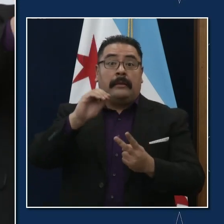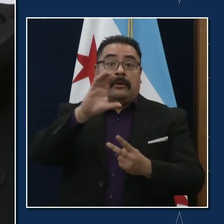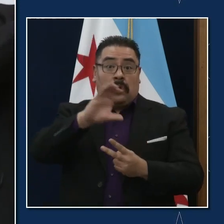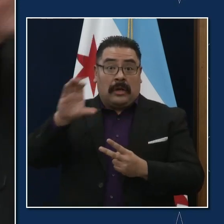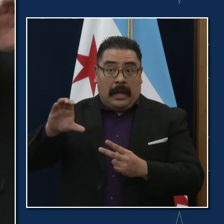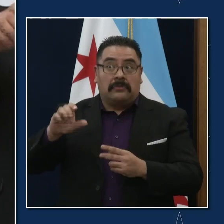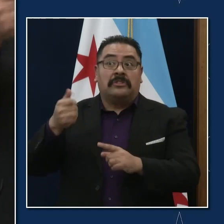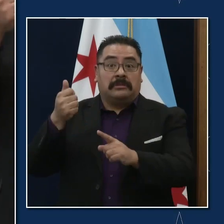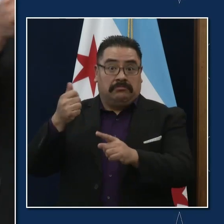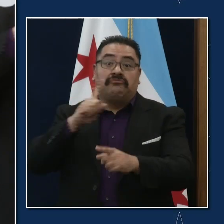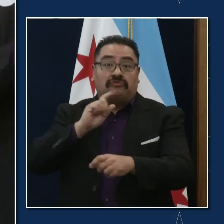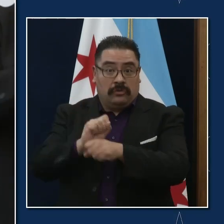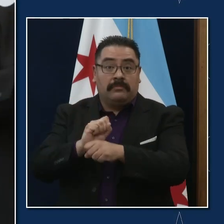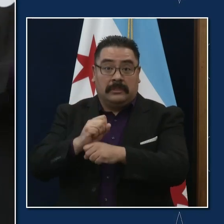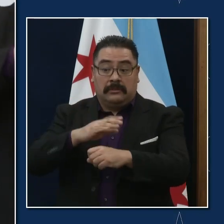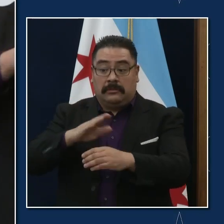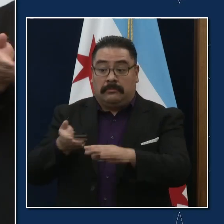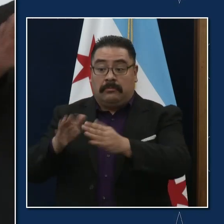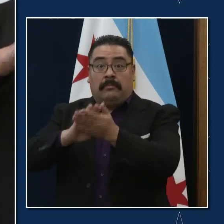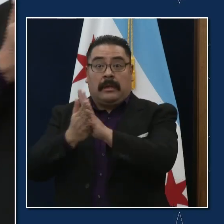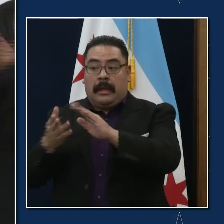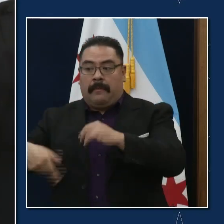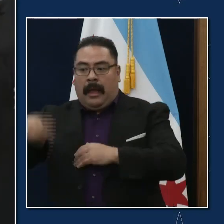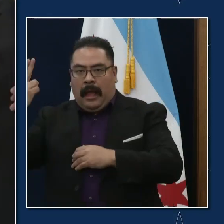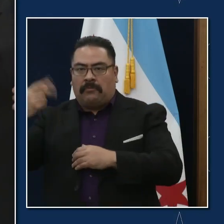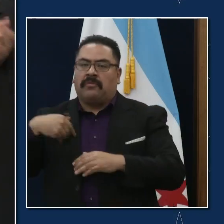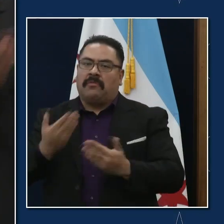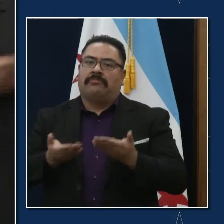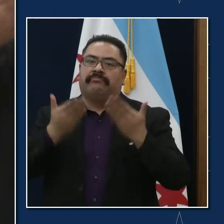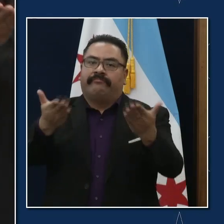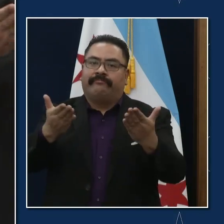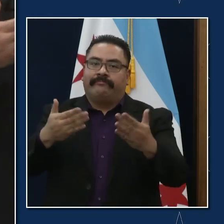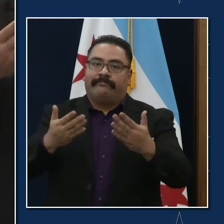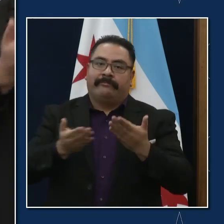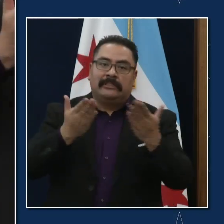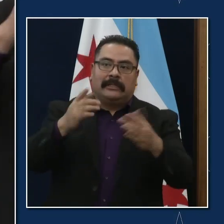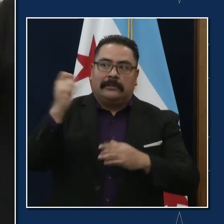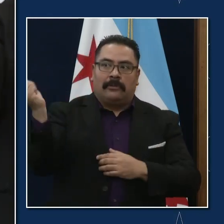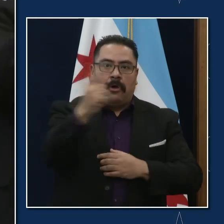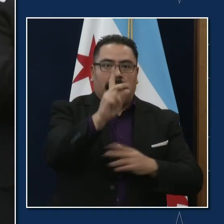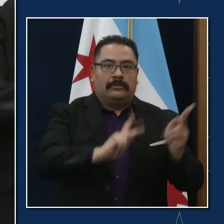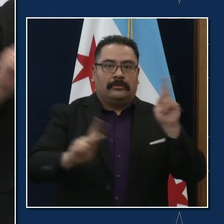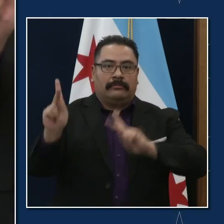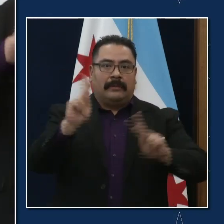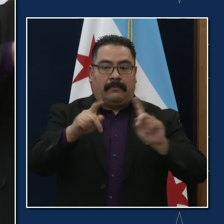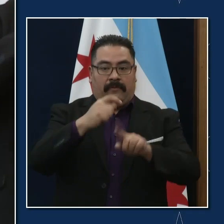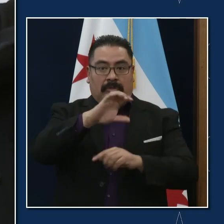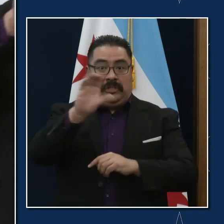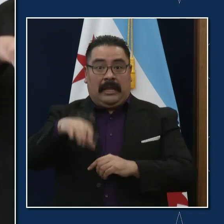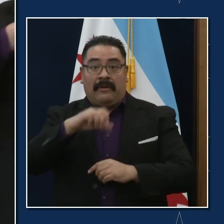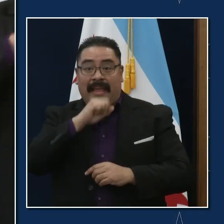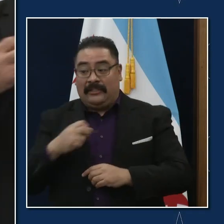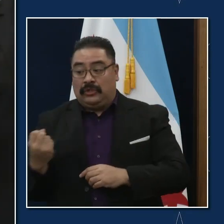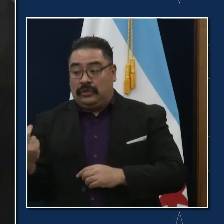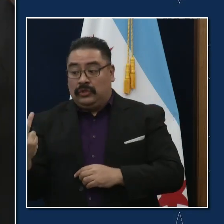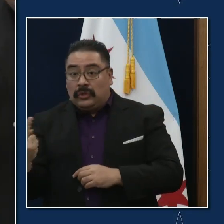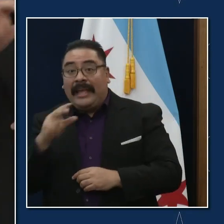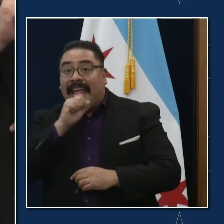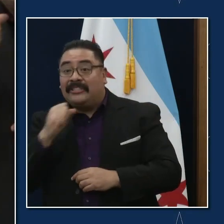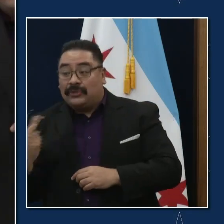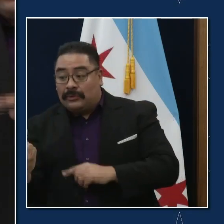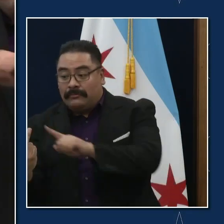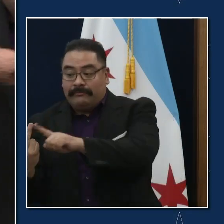emitiremos avisos de mascarillas y pediremos a todos los habitantes de Chicago de 2 años en adelante que usen